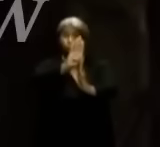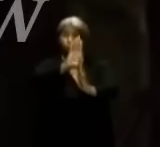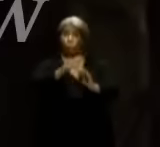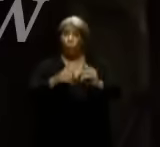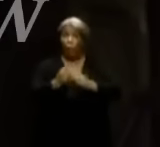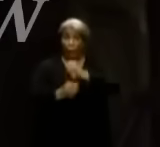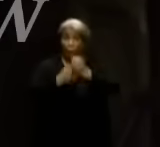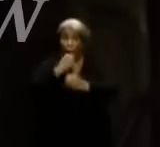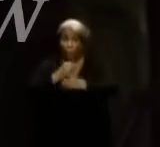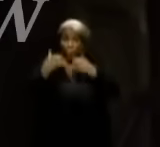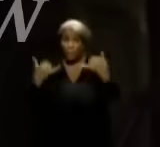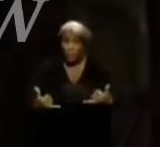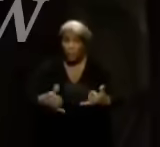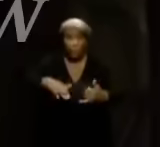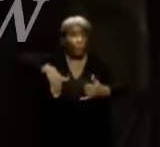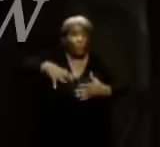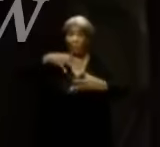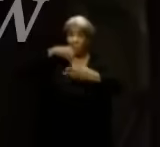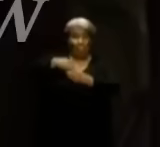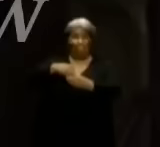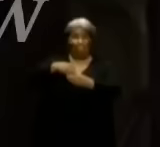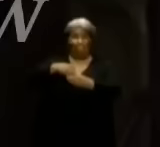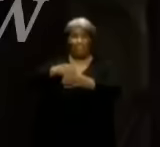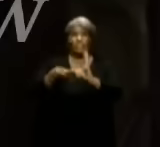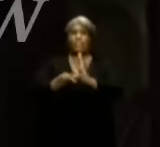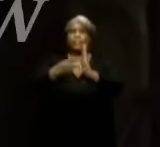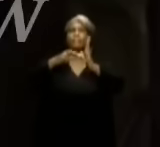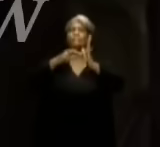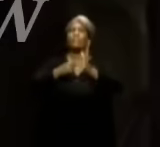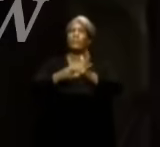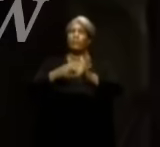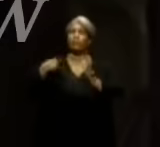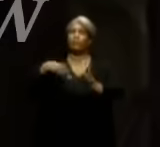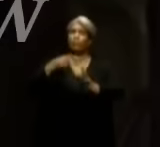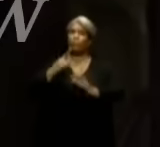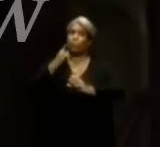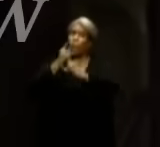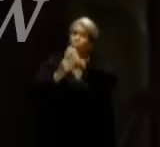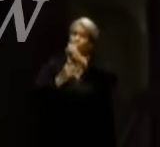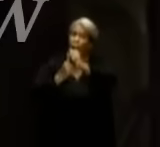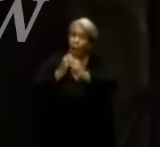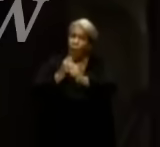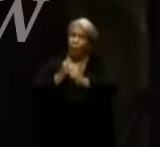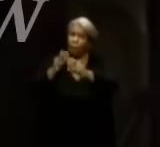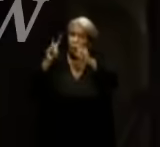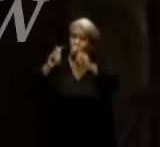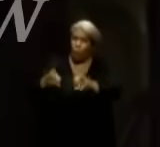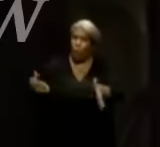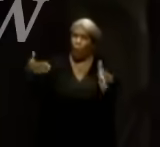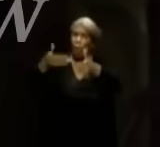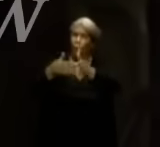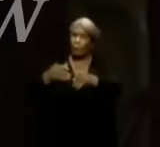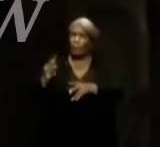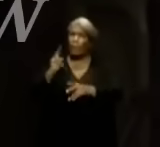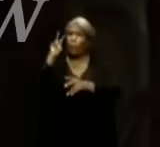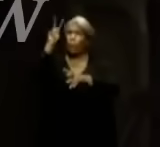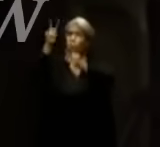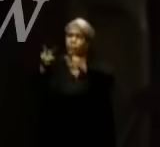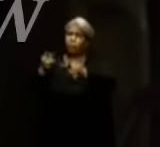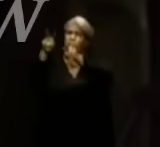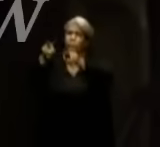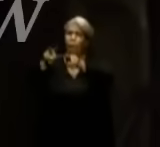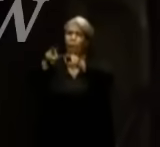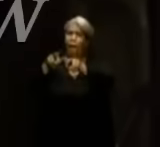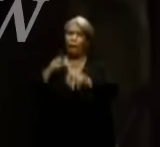de este año. Esto quiere decir que todavía tenemos la expectativa de que el próximo estudio que salga, entendemos que todavía va a haber una